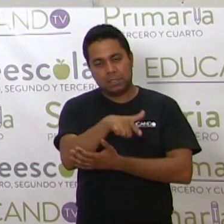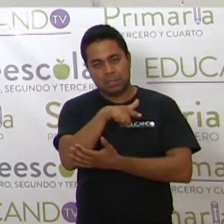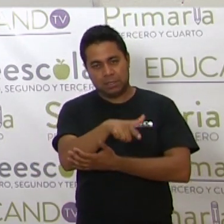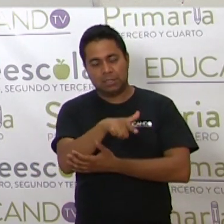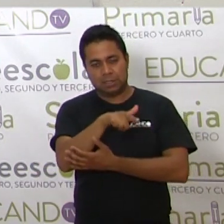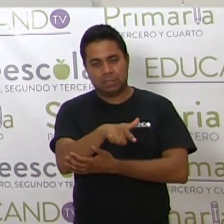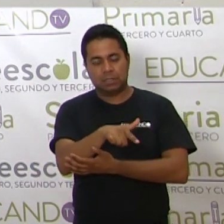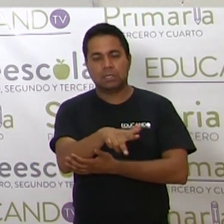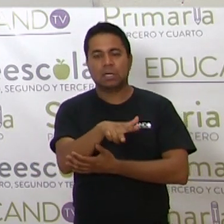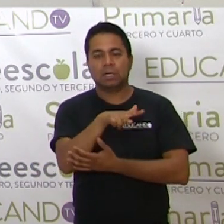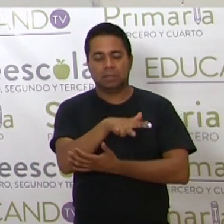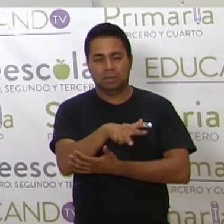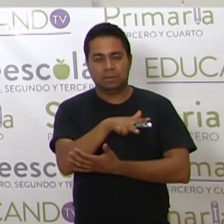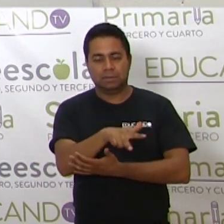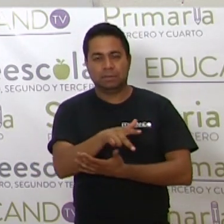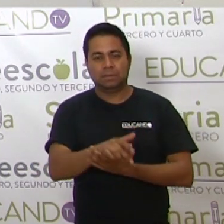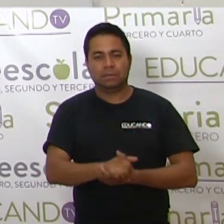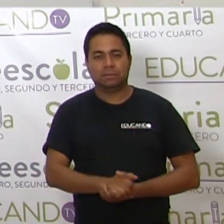18